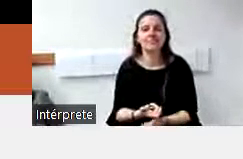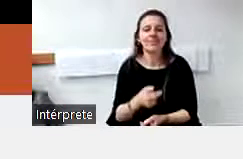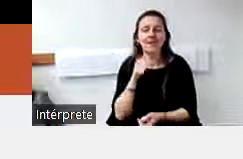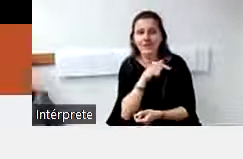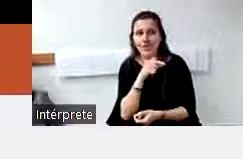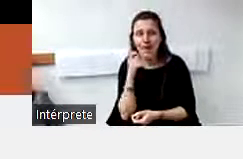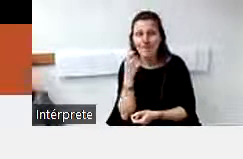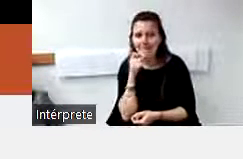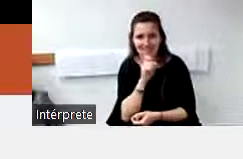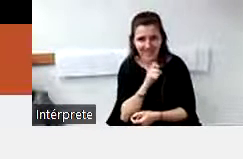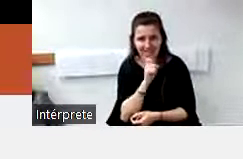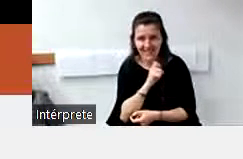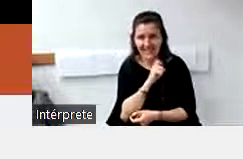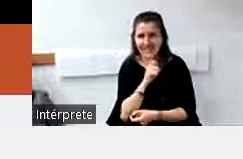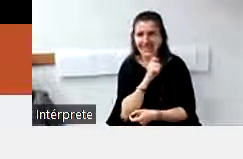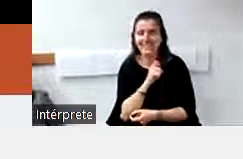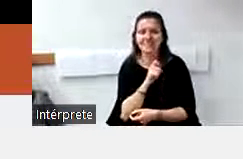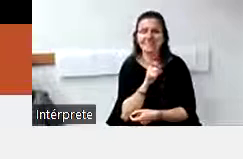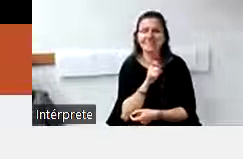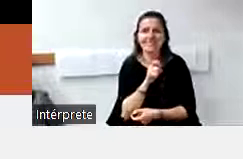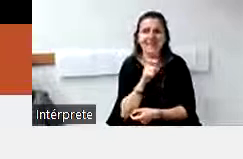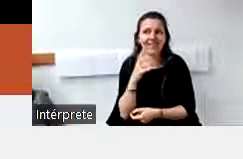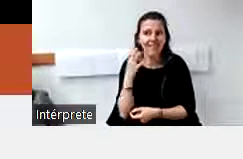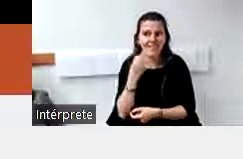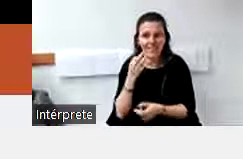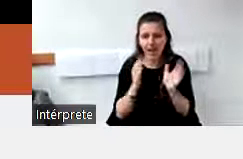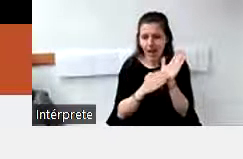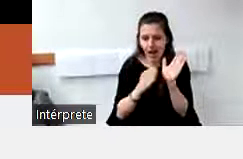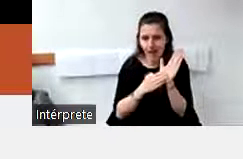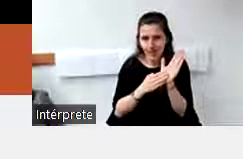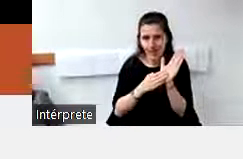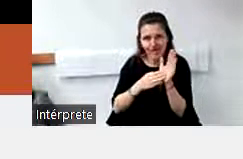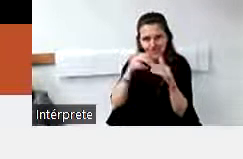que contradicen toda la evidencia científica.